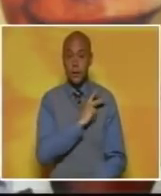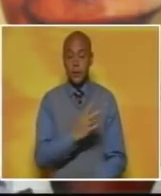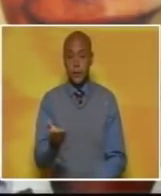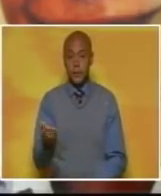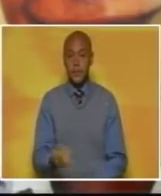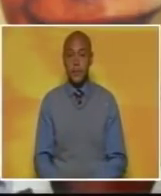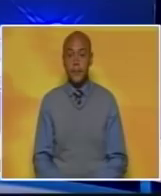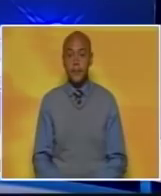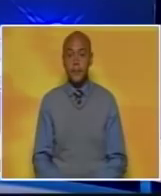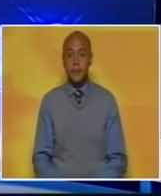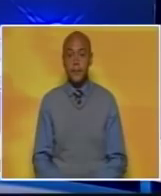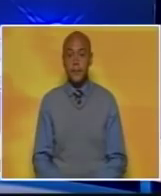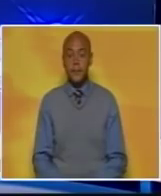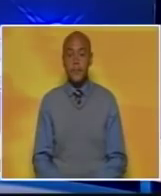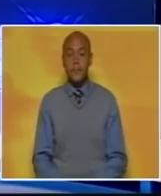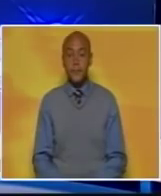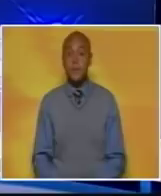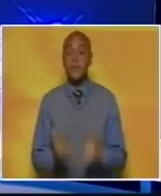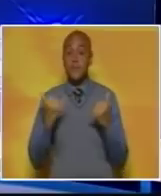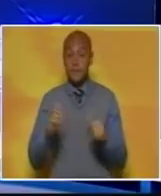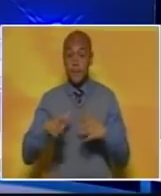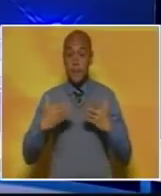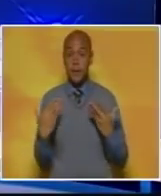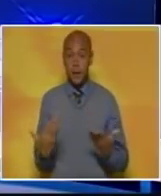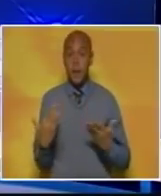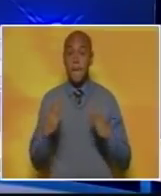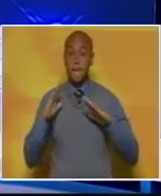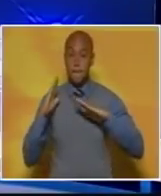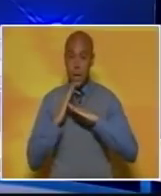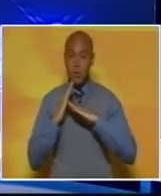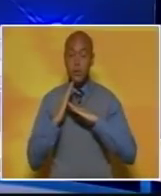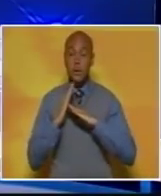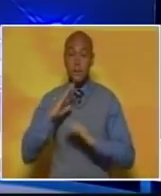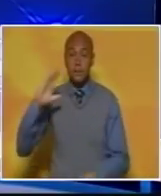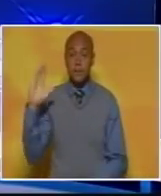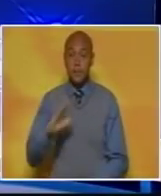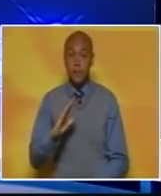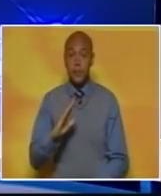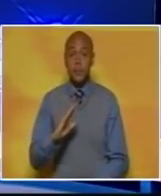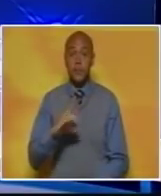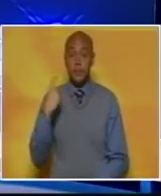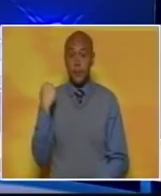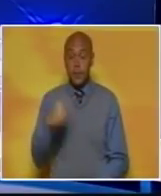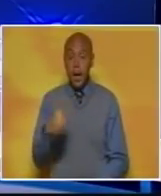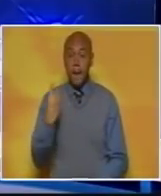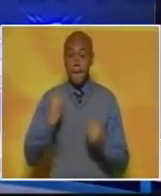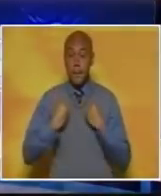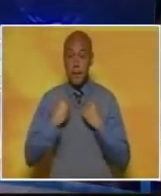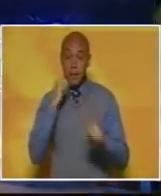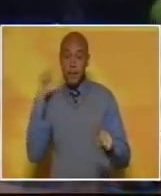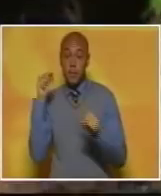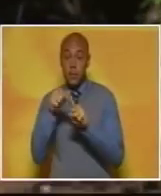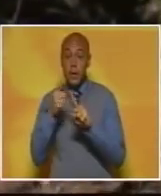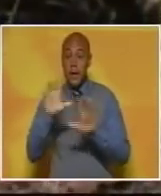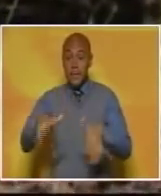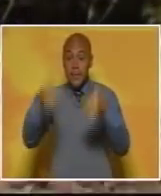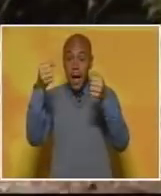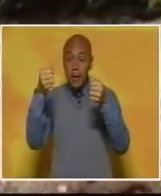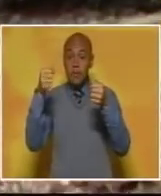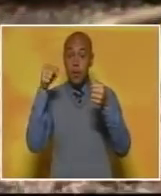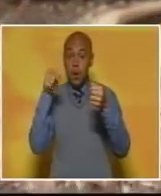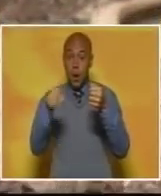Noticiero Venevisión. Amigos, momento de hacer una nueva pausa. Al regreso, Misión de vida. Salvó a su especie